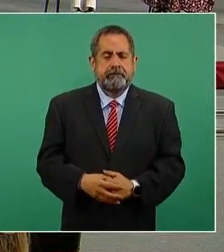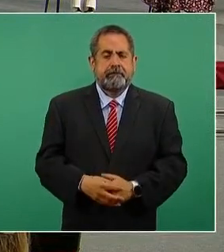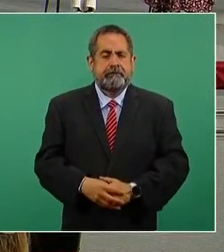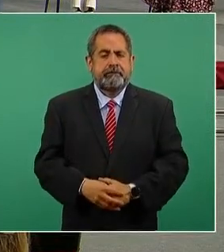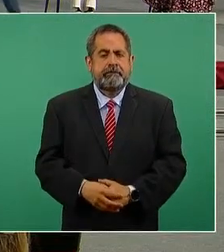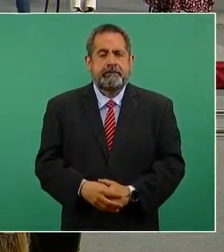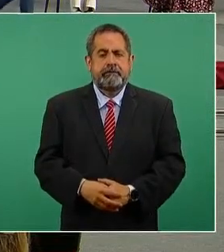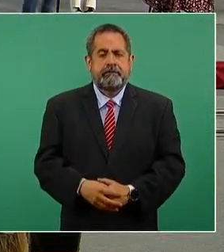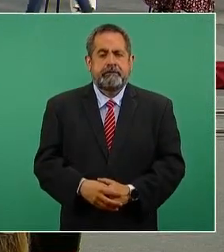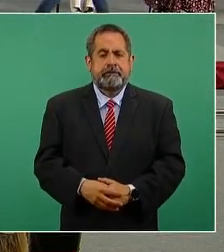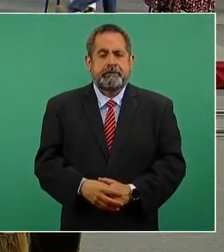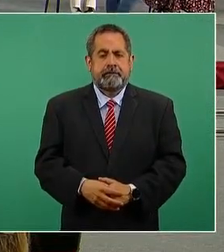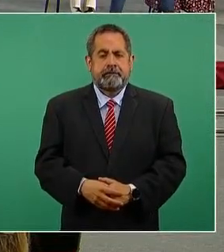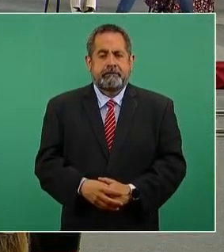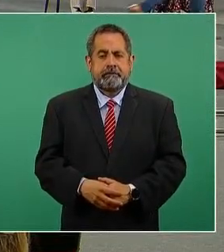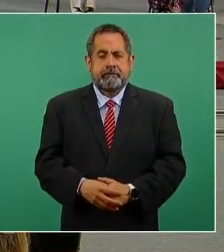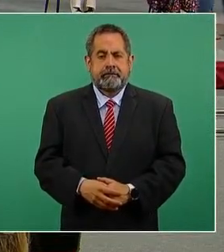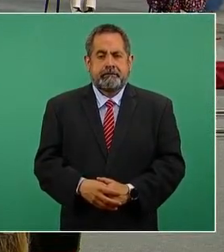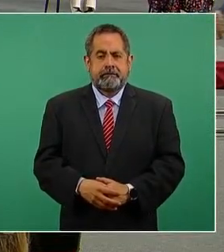Muchas gracias, Virginia.